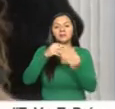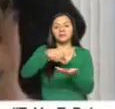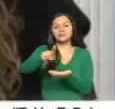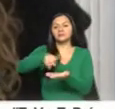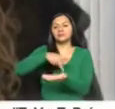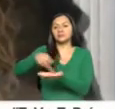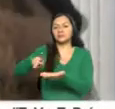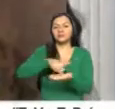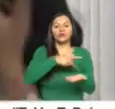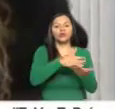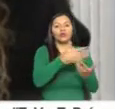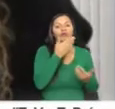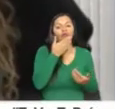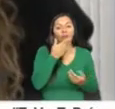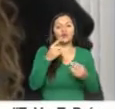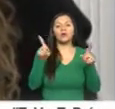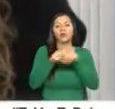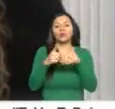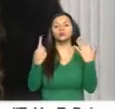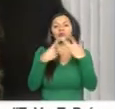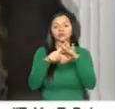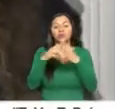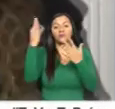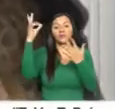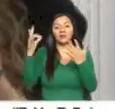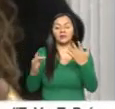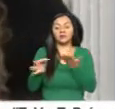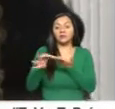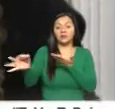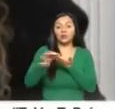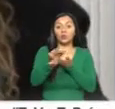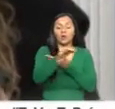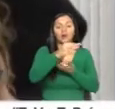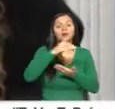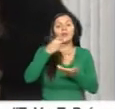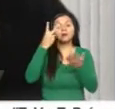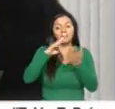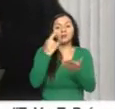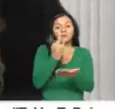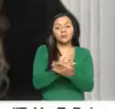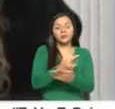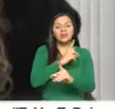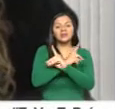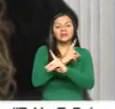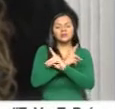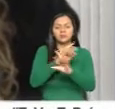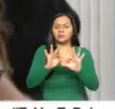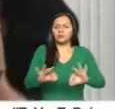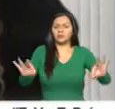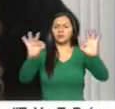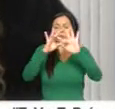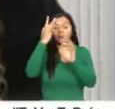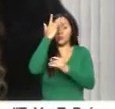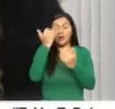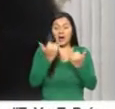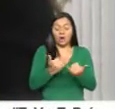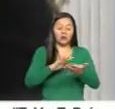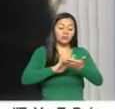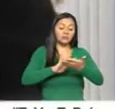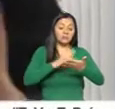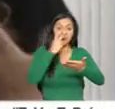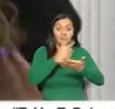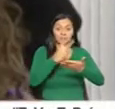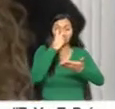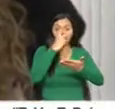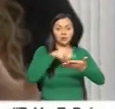medios electrónicos, inclusión financiera en la ruralidad, aplicaciones para personas con discapacidad. Esto es muy importante porque actualmente, por ejemplo, las personas